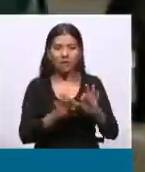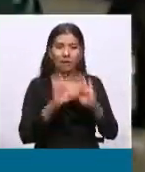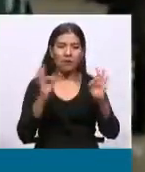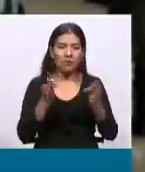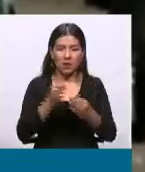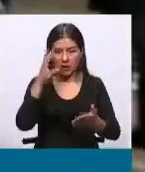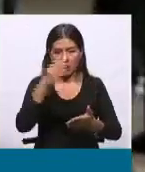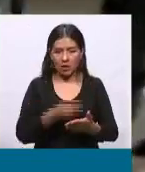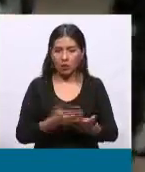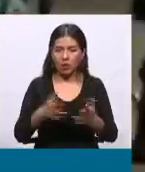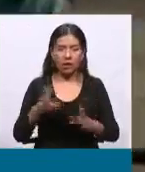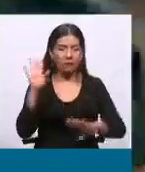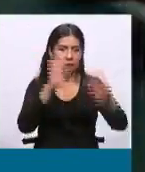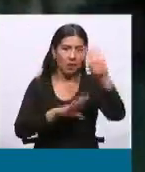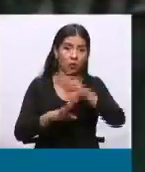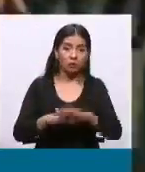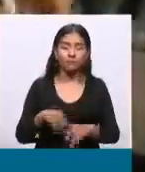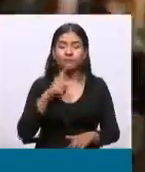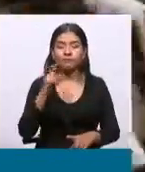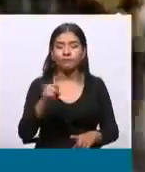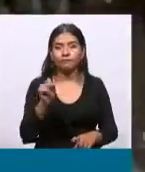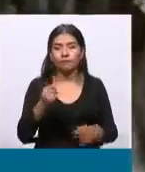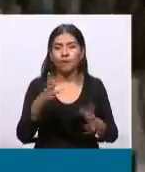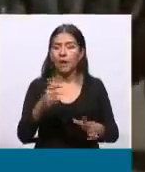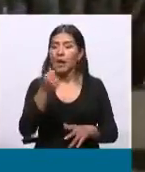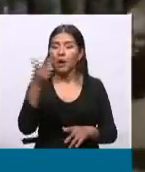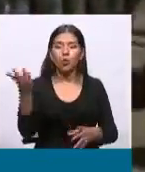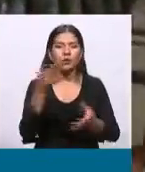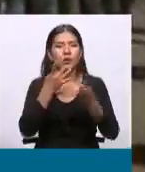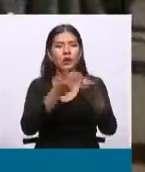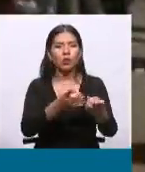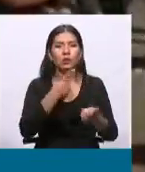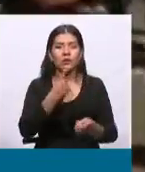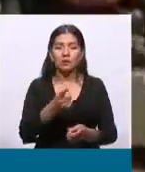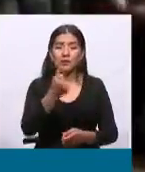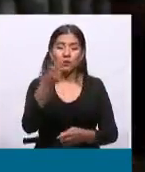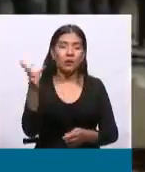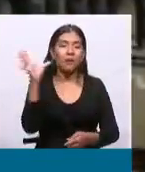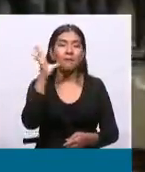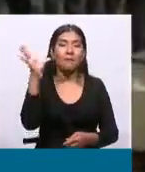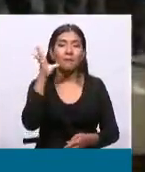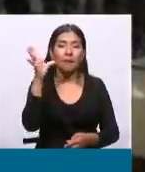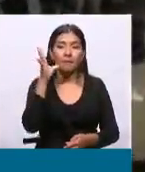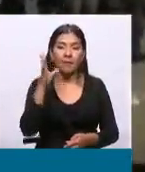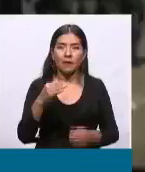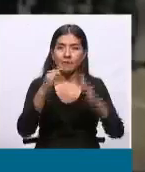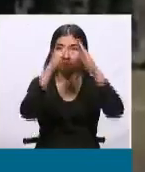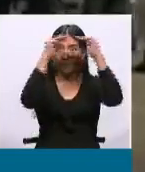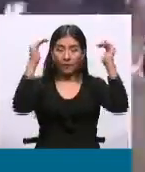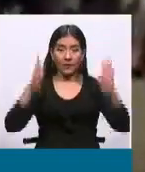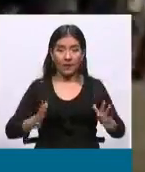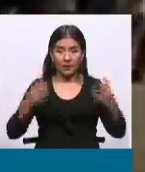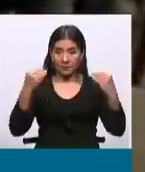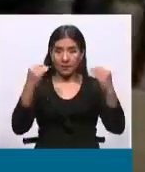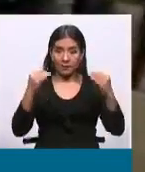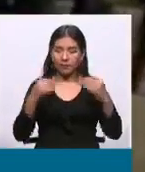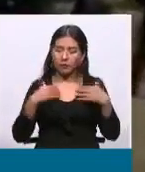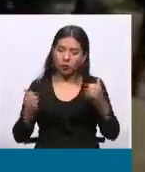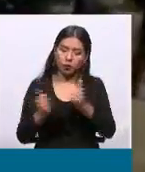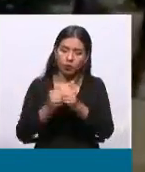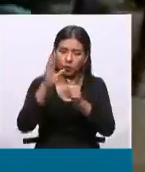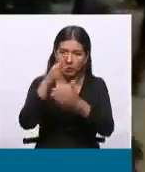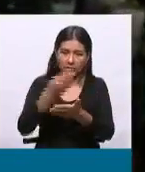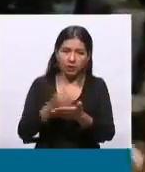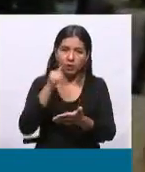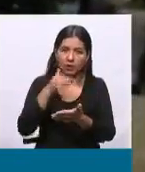familia, desesperados. Había denuncias de aquello, de que las madres se quedarían en las casetas junto a las guaguas, a